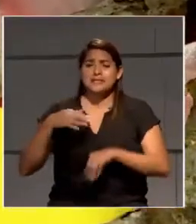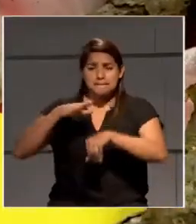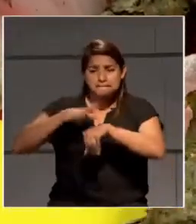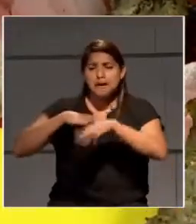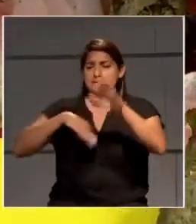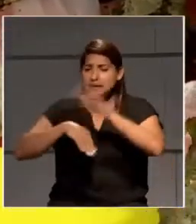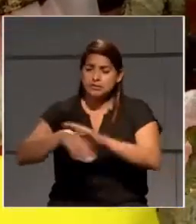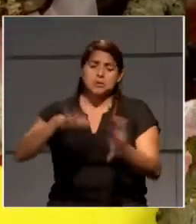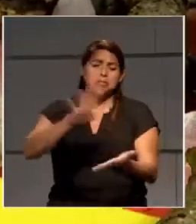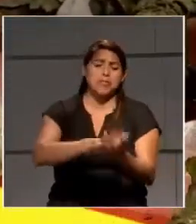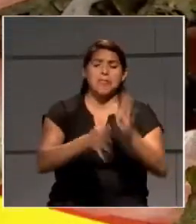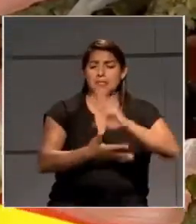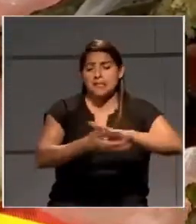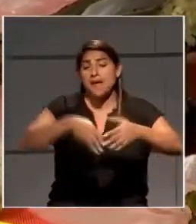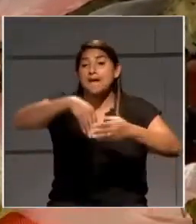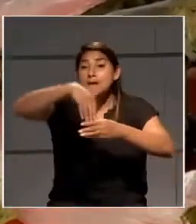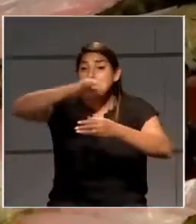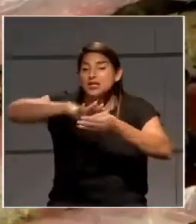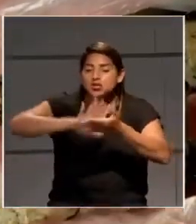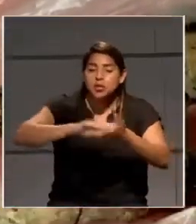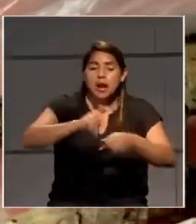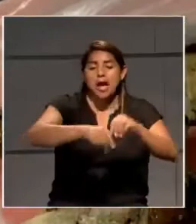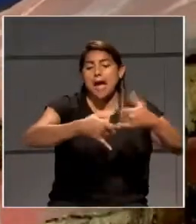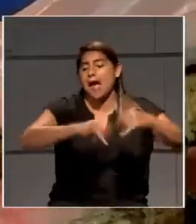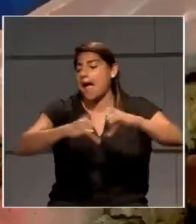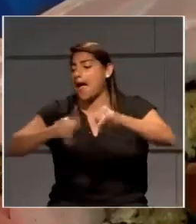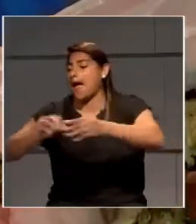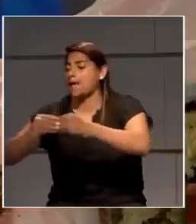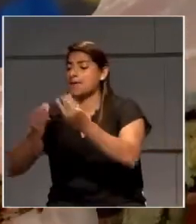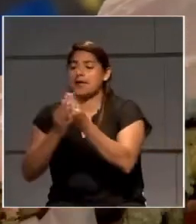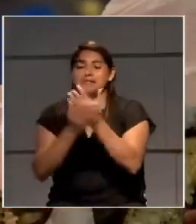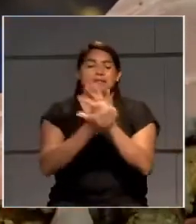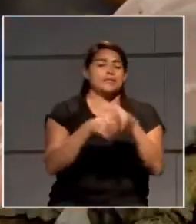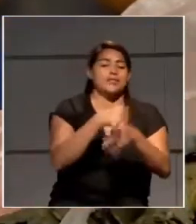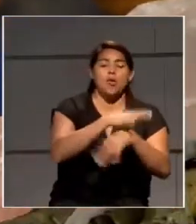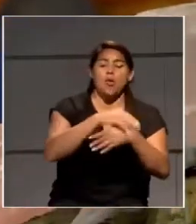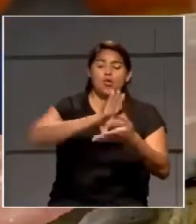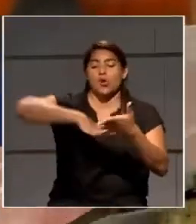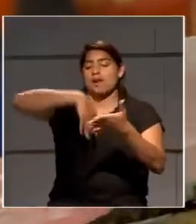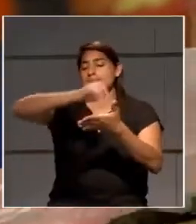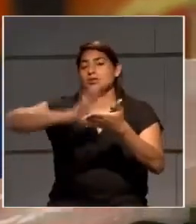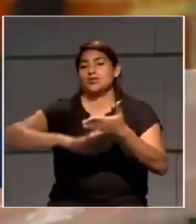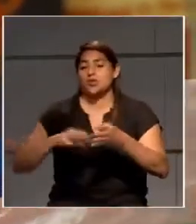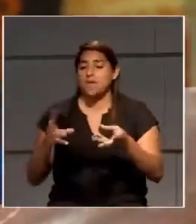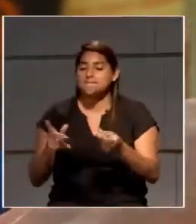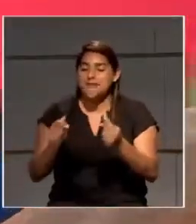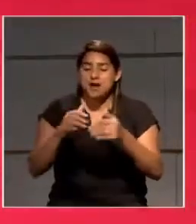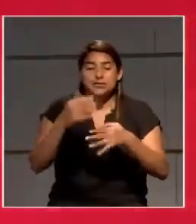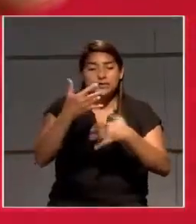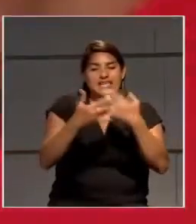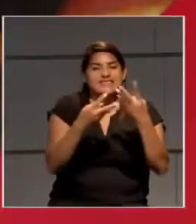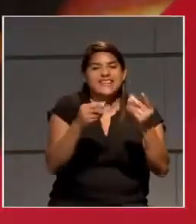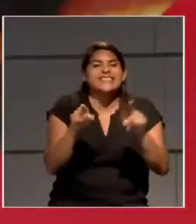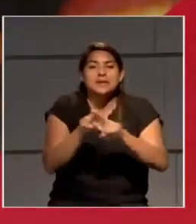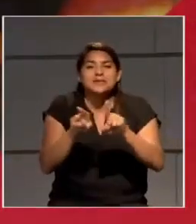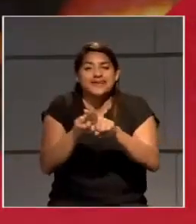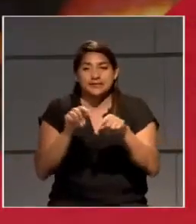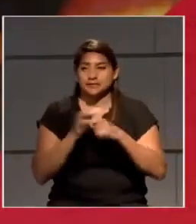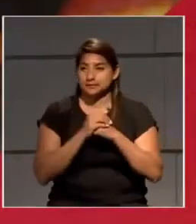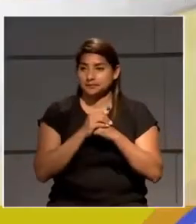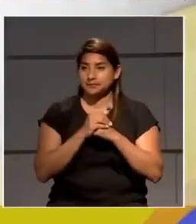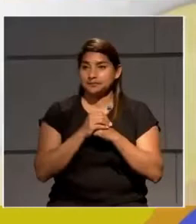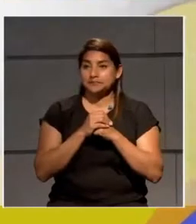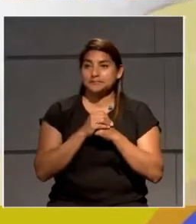las manos de pintura y todo. ¿A usted le gusta embarrarse las manos de pintura, Plup? Y de barro. Vean